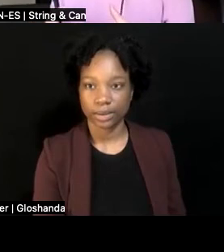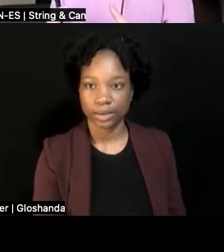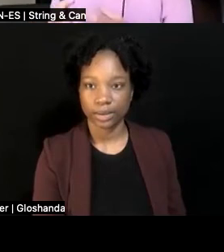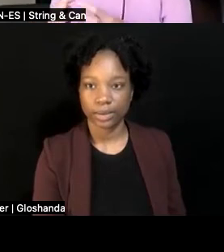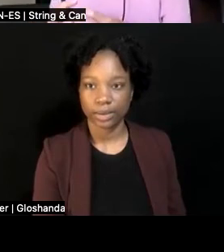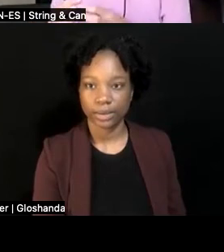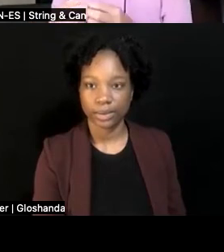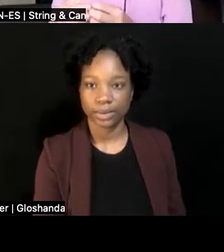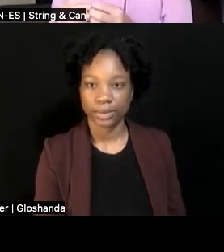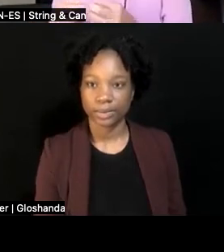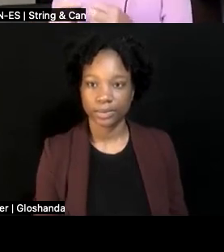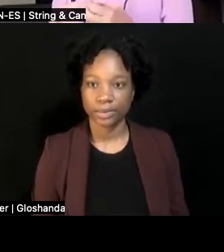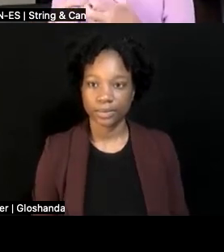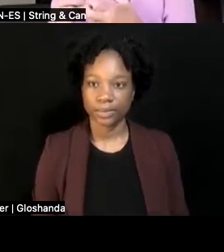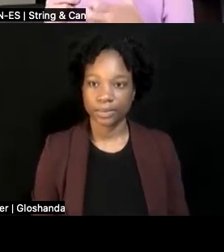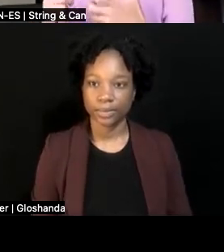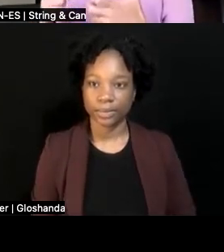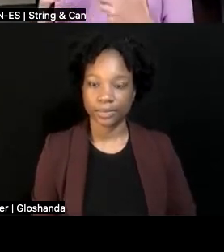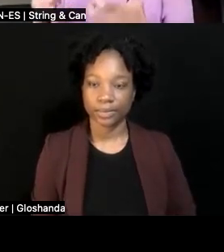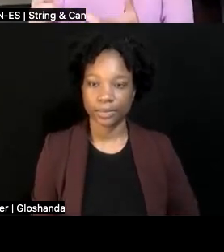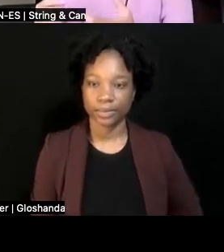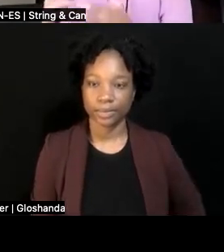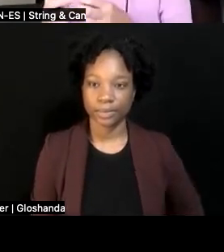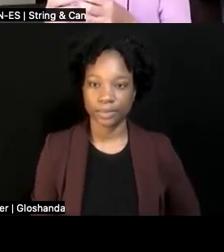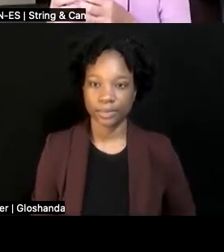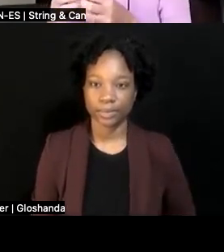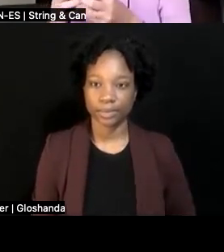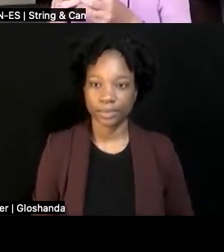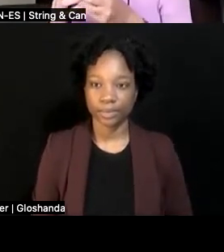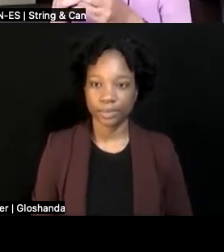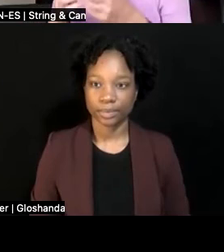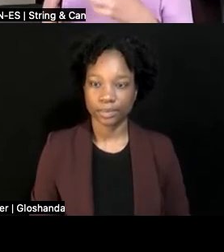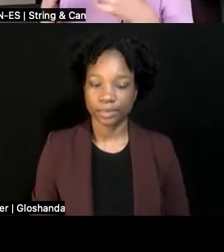prosperando en estos momentos. Es una coyuntura